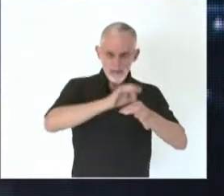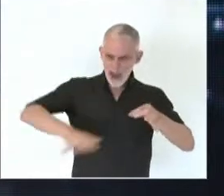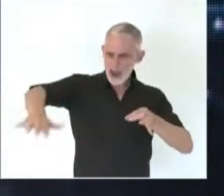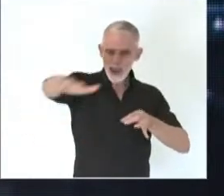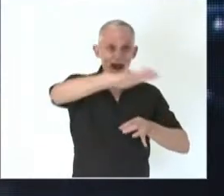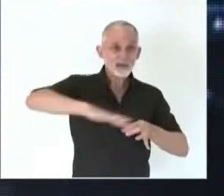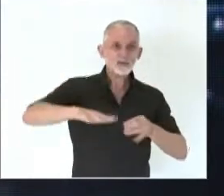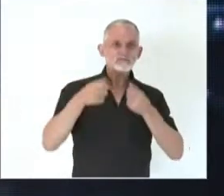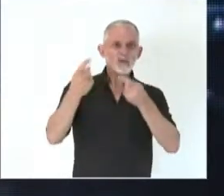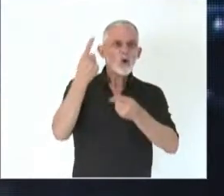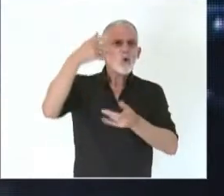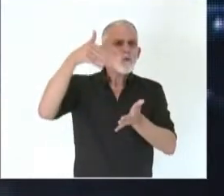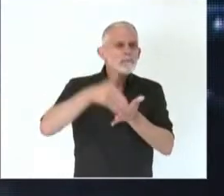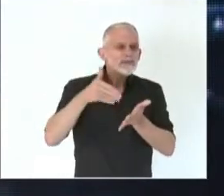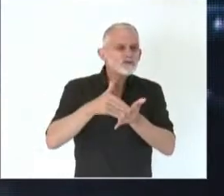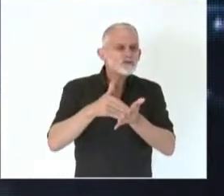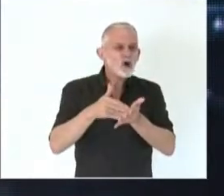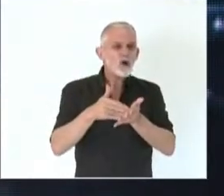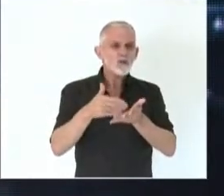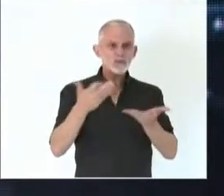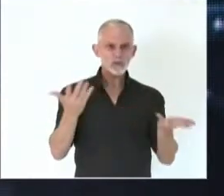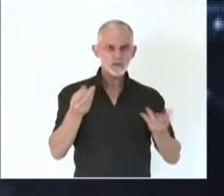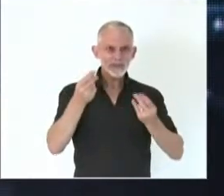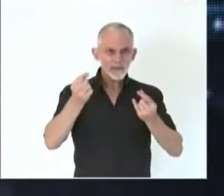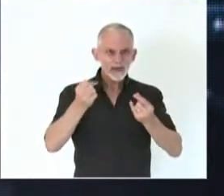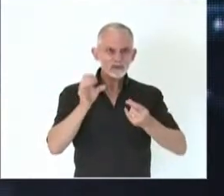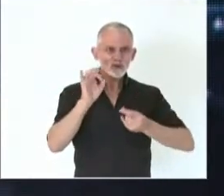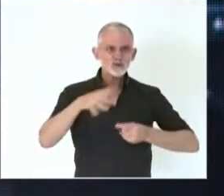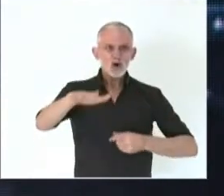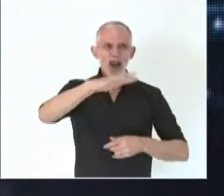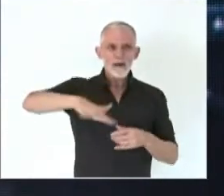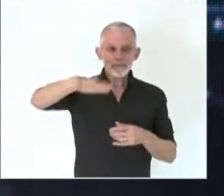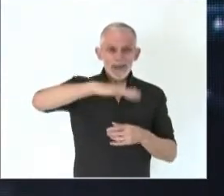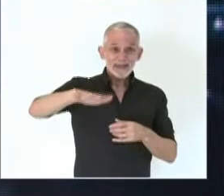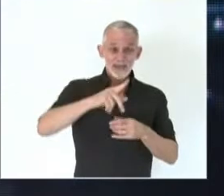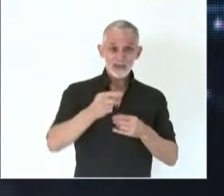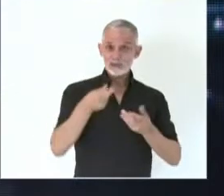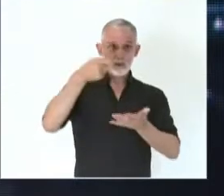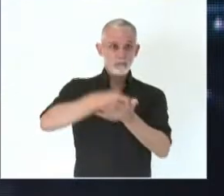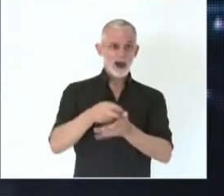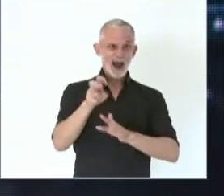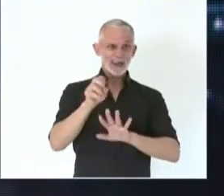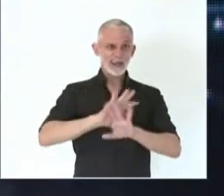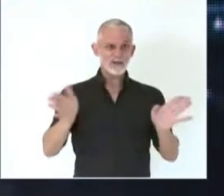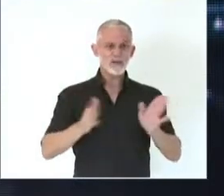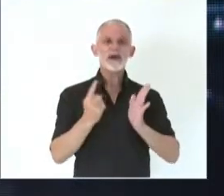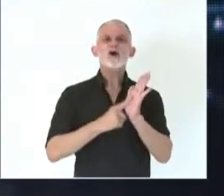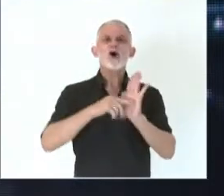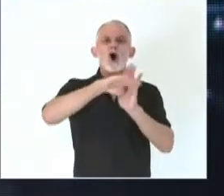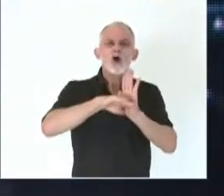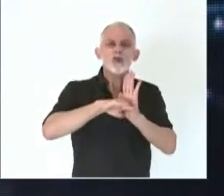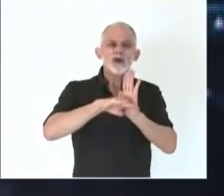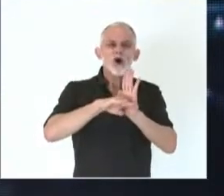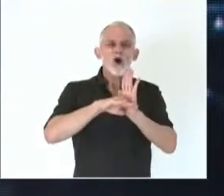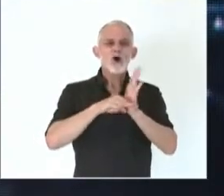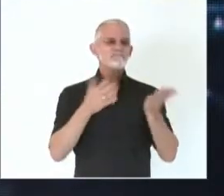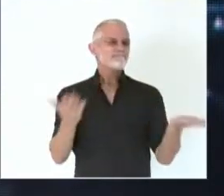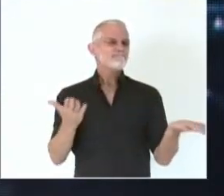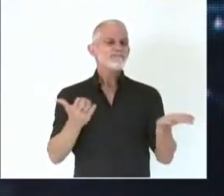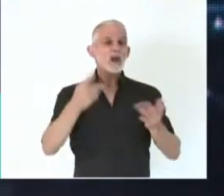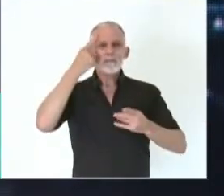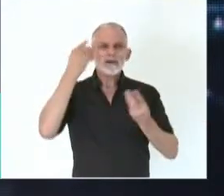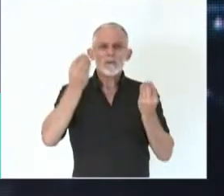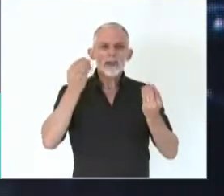cuadrados a 1 millón de costo solamente de canon que están pagando. Y el código urbanístico. El código urbanístico está